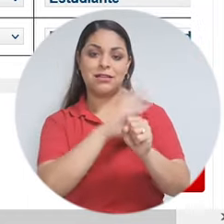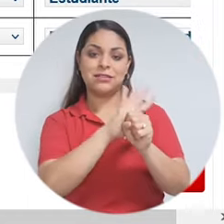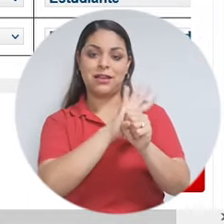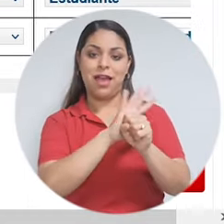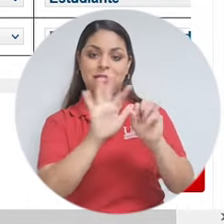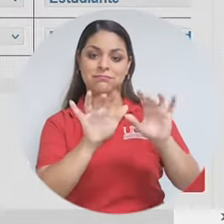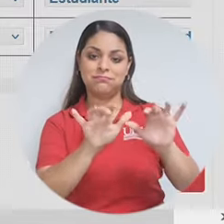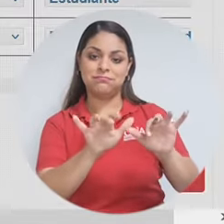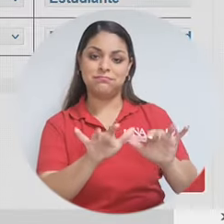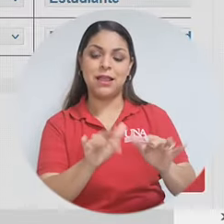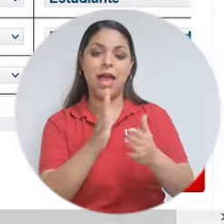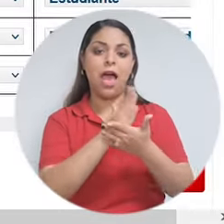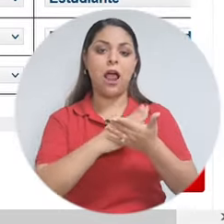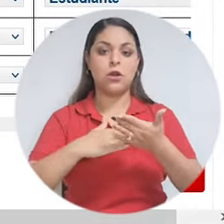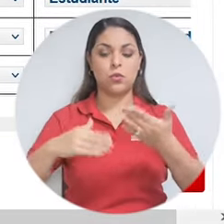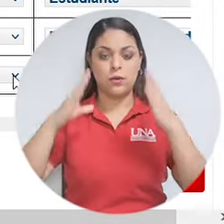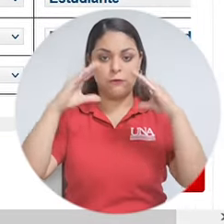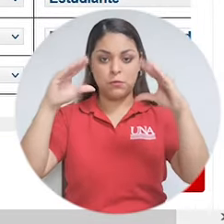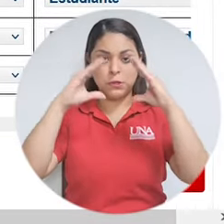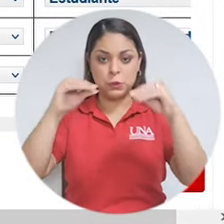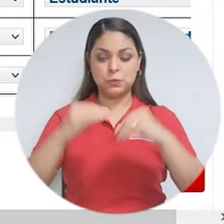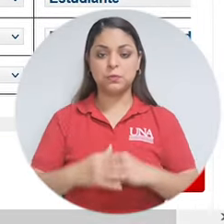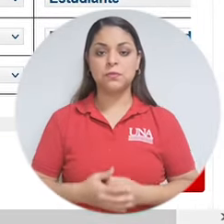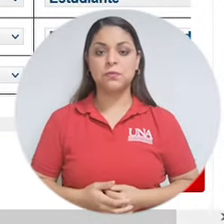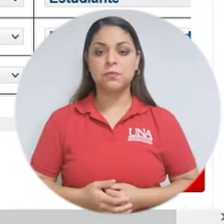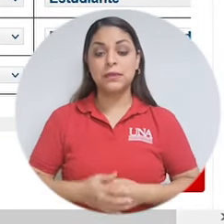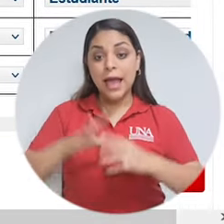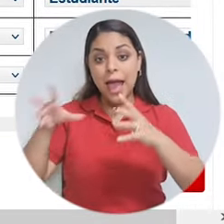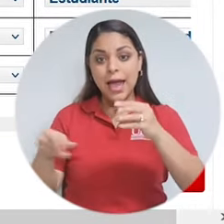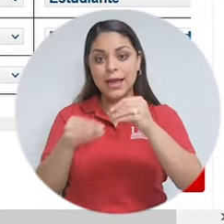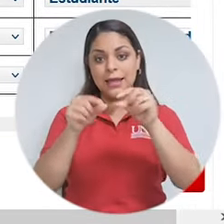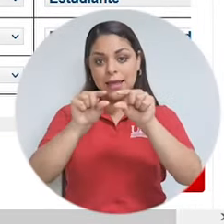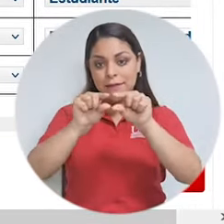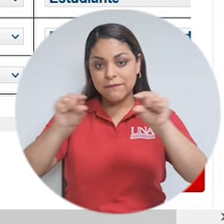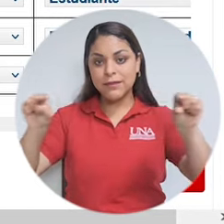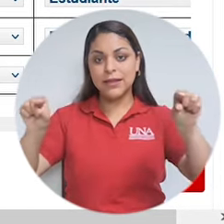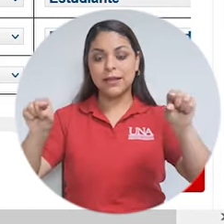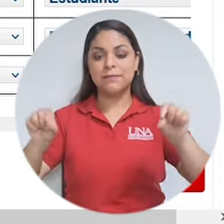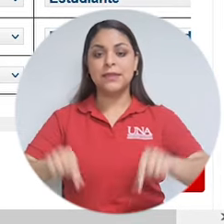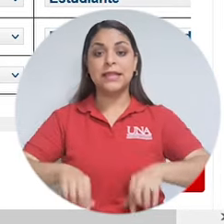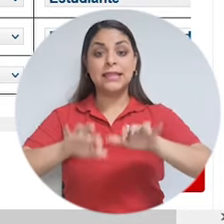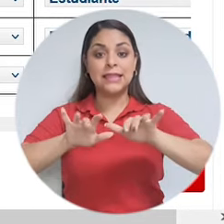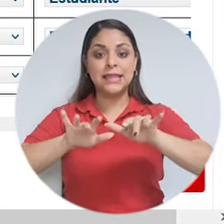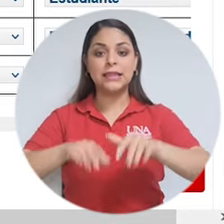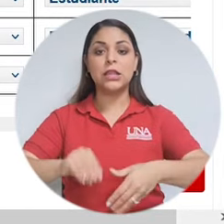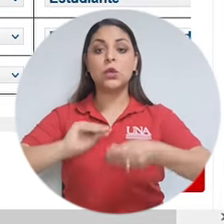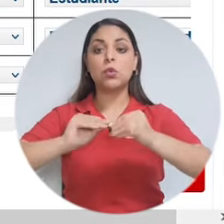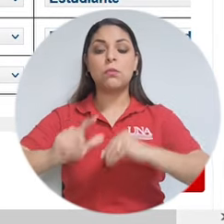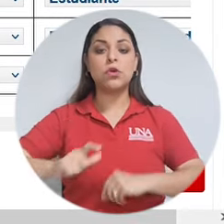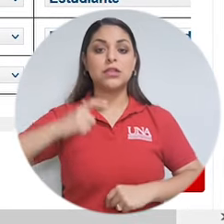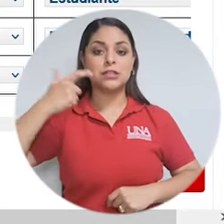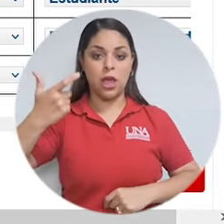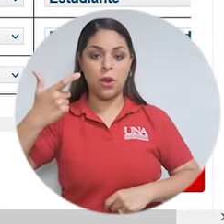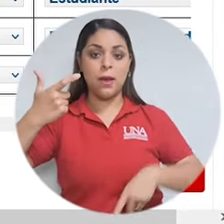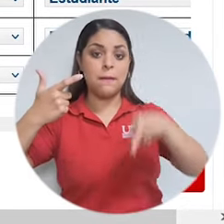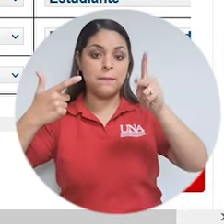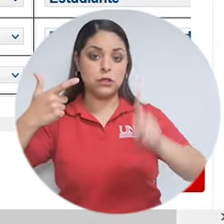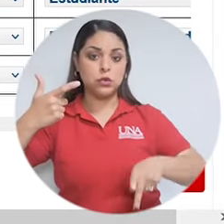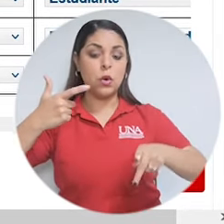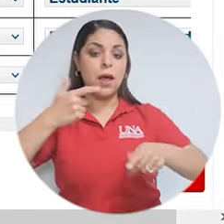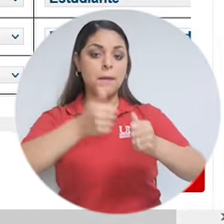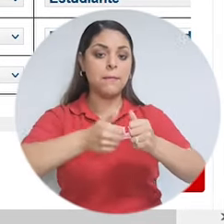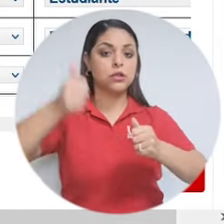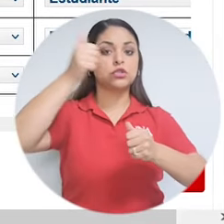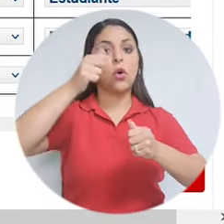dato. Agregue una nueva fila. Digite el número de cédula de la persona mayor o menor